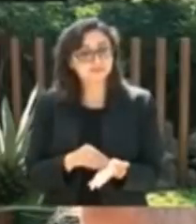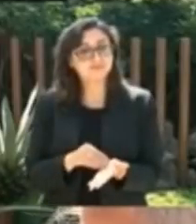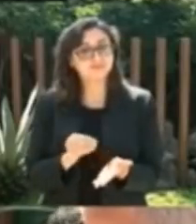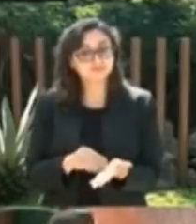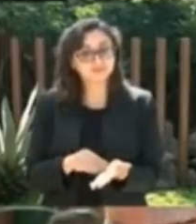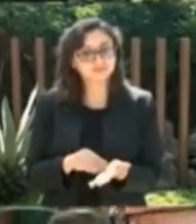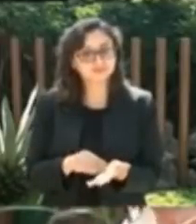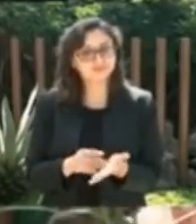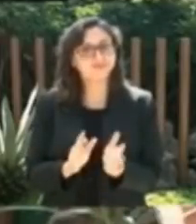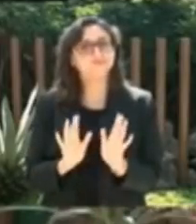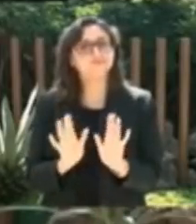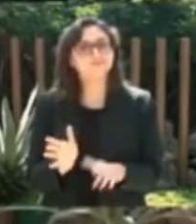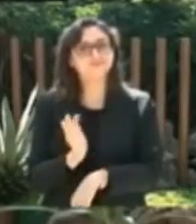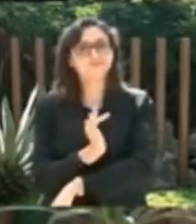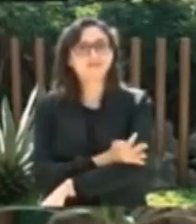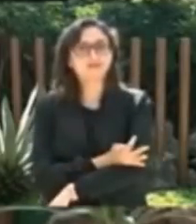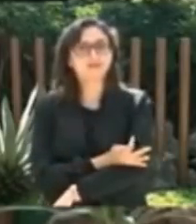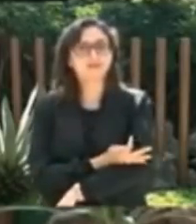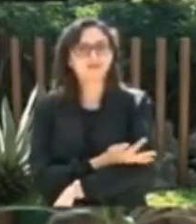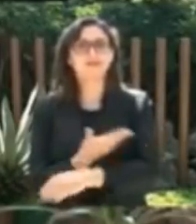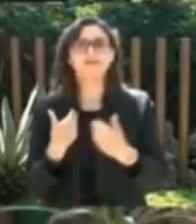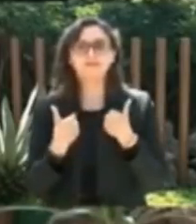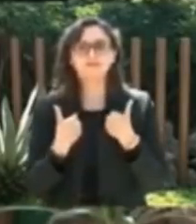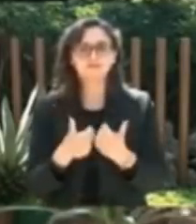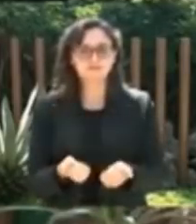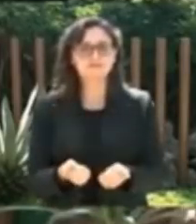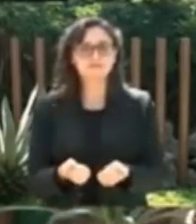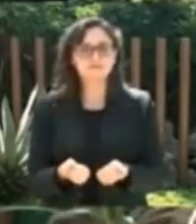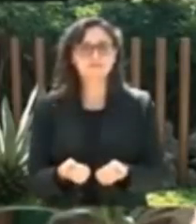permanece. Hace poco